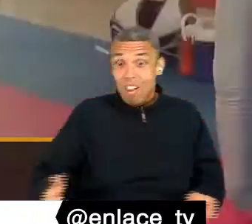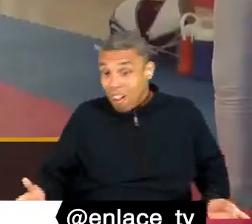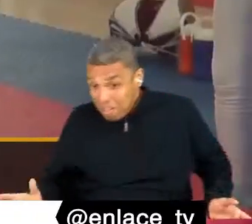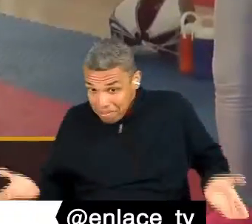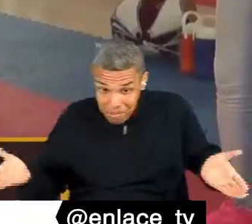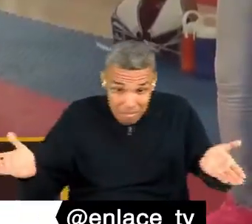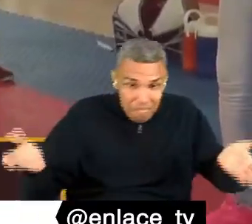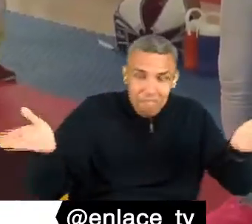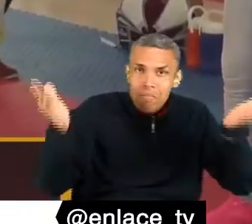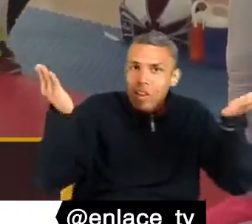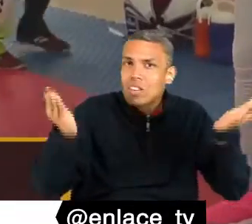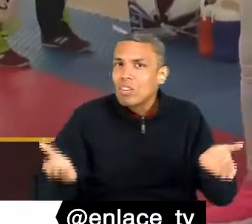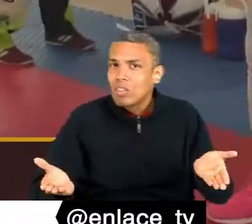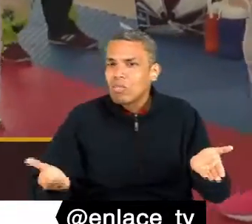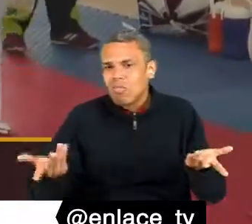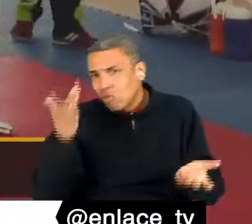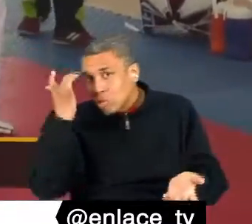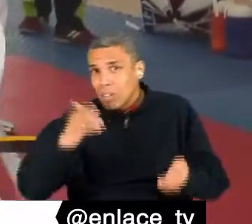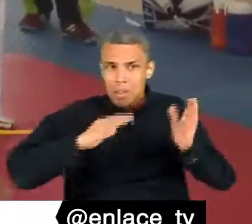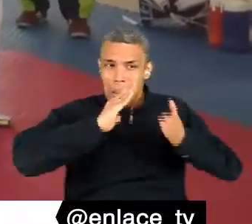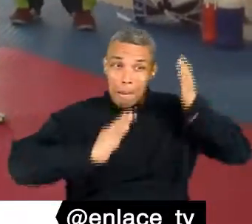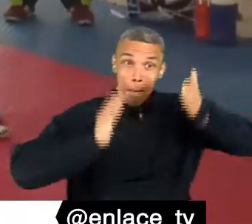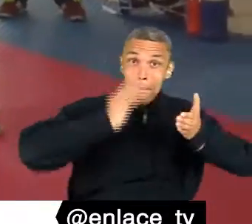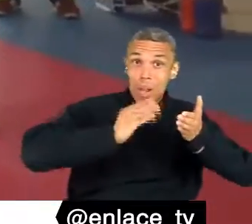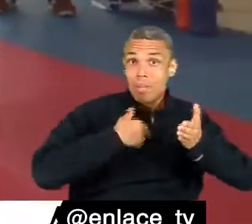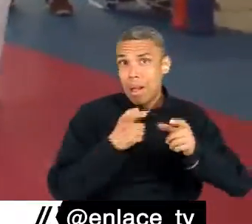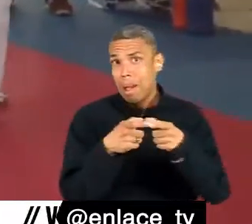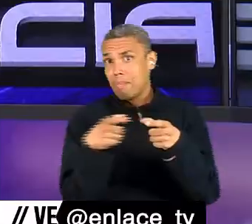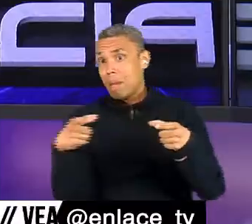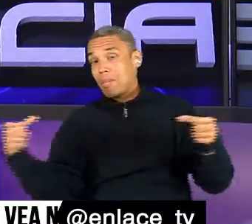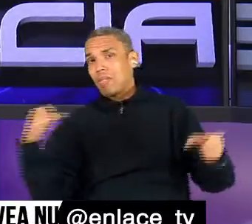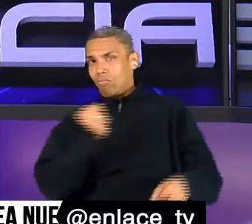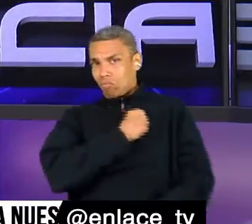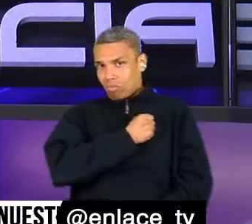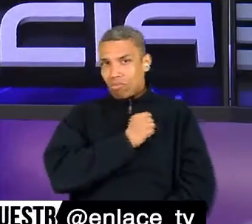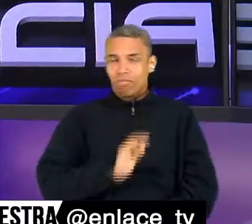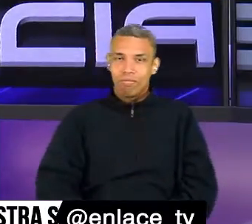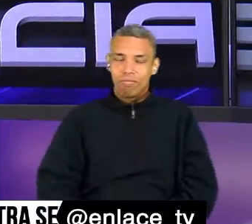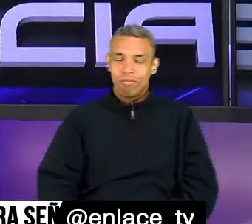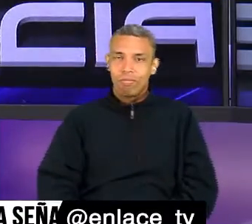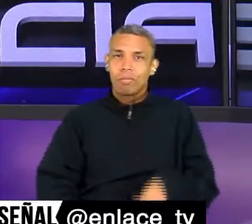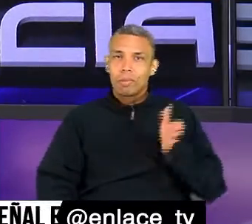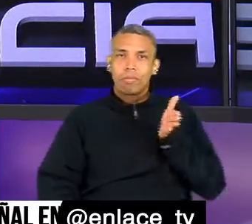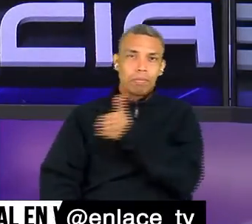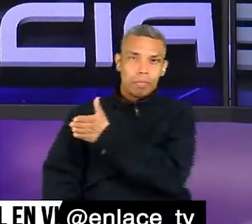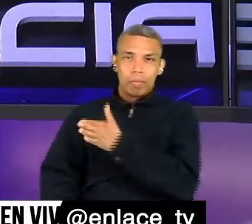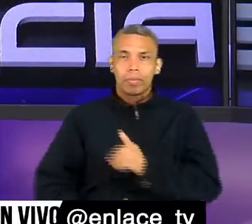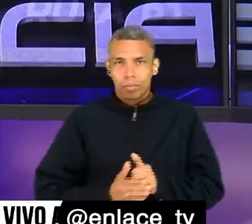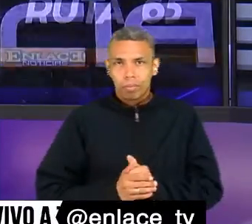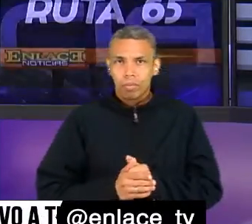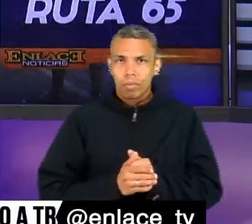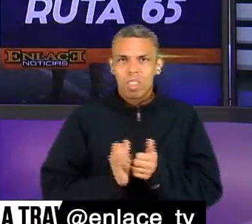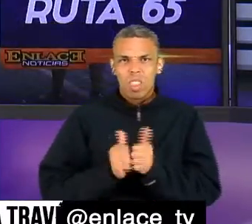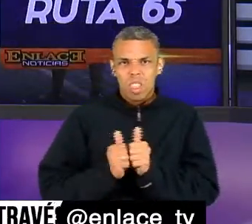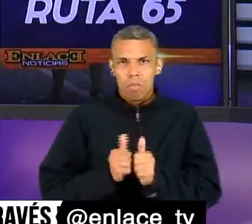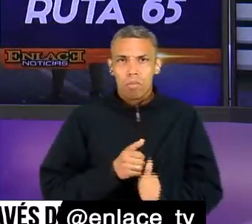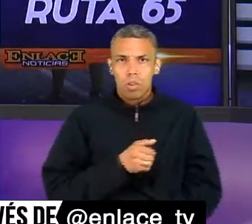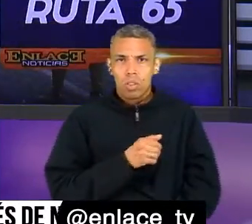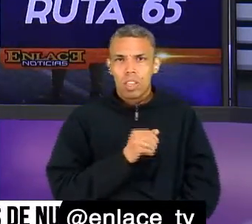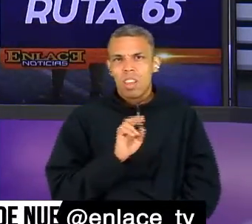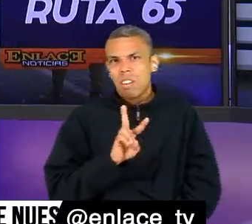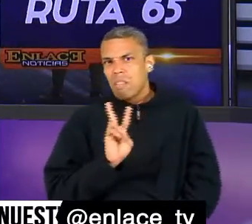y trabajan en la masificación del taekwondo en Barranca Bermeja. Más de 22 disciplinas deportivas se dispusieron para